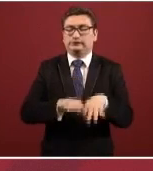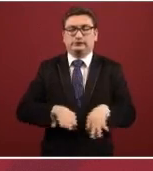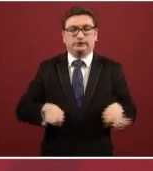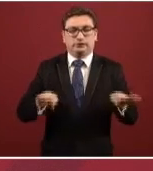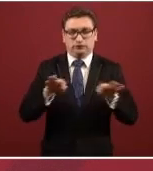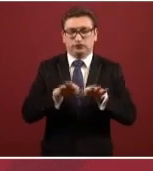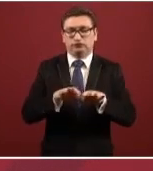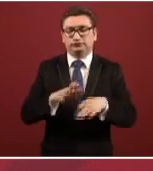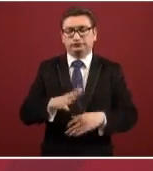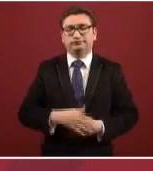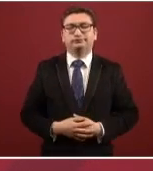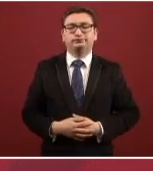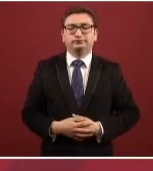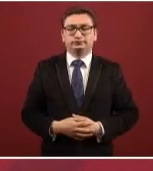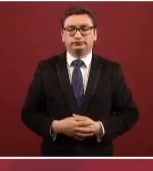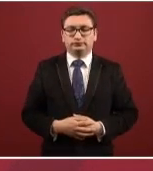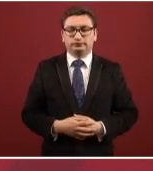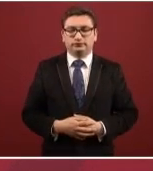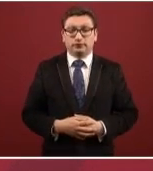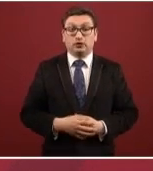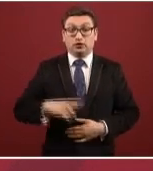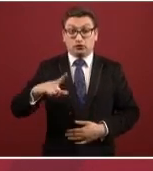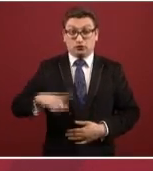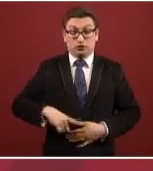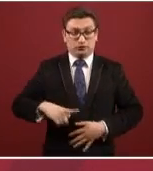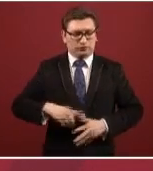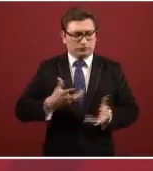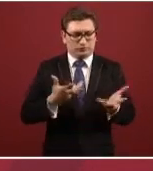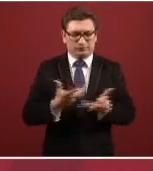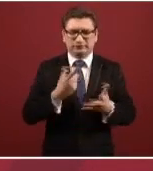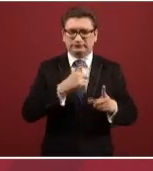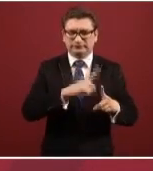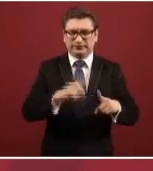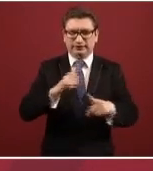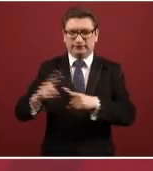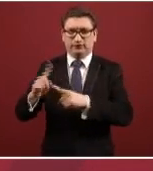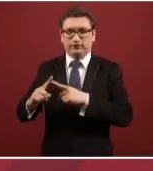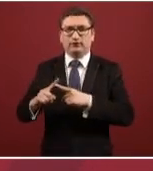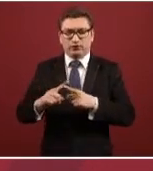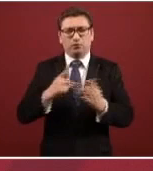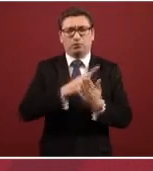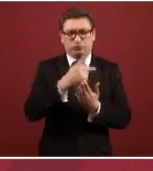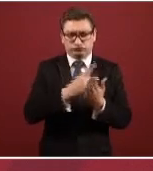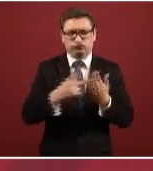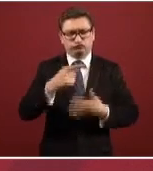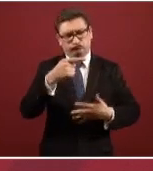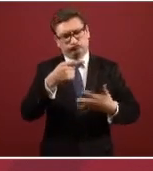En todo lo que es la acción del gobierno hay prioridades.